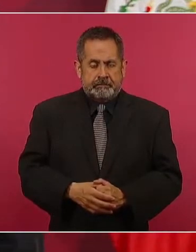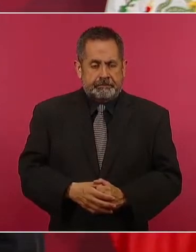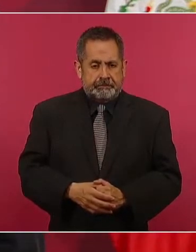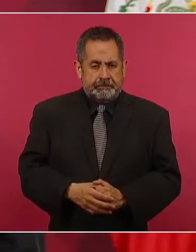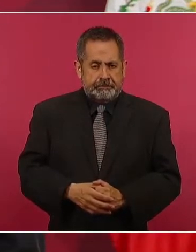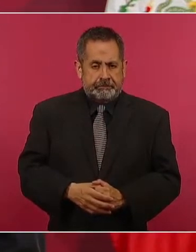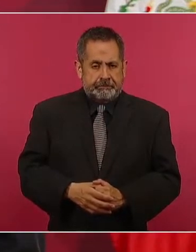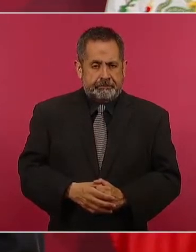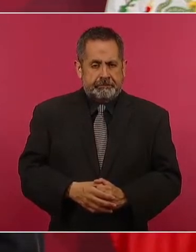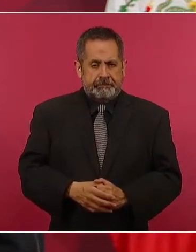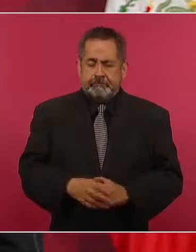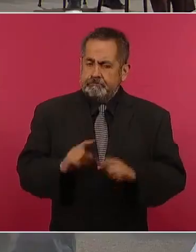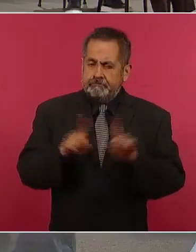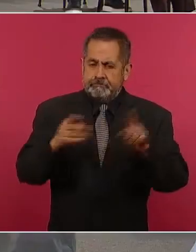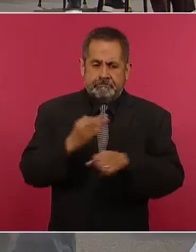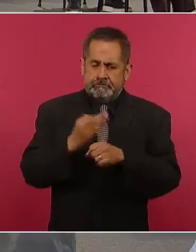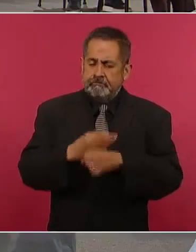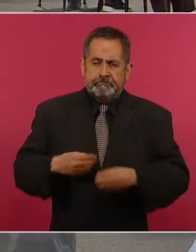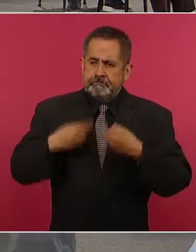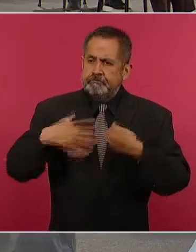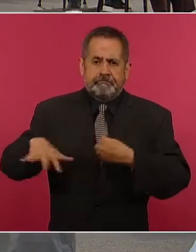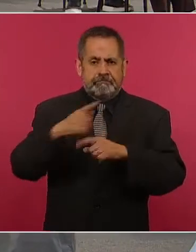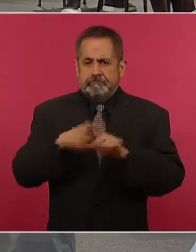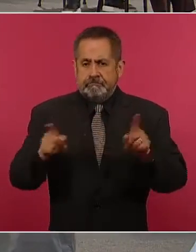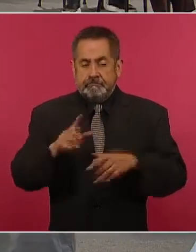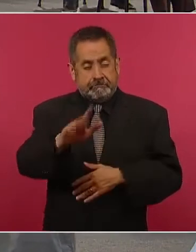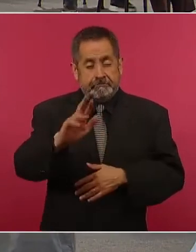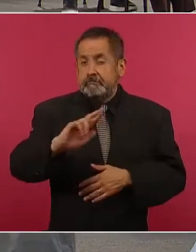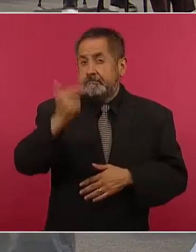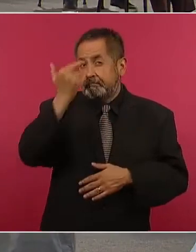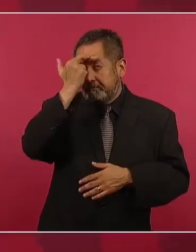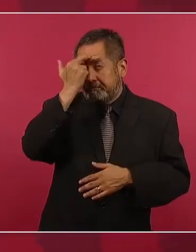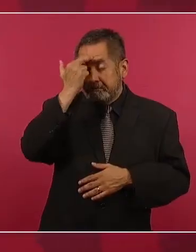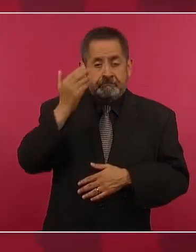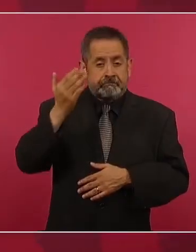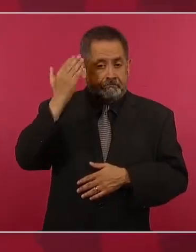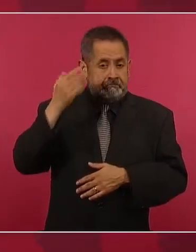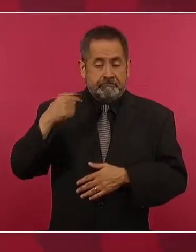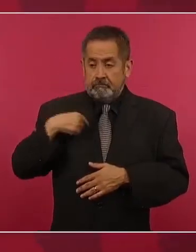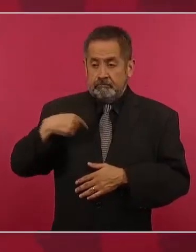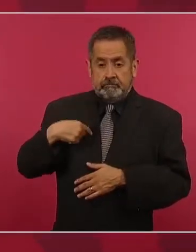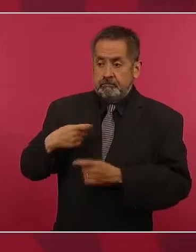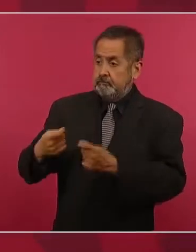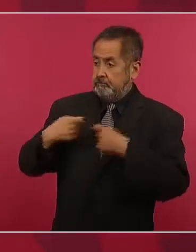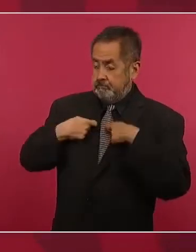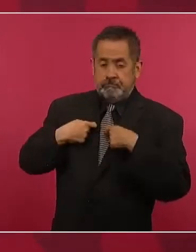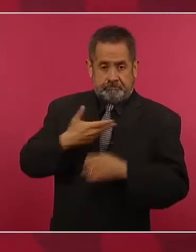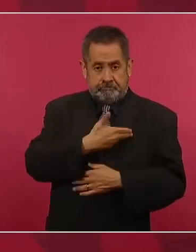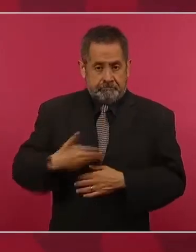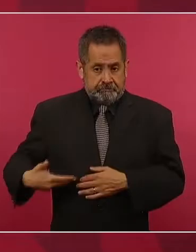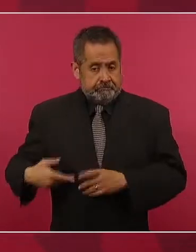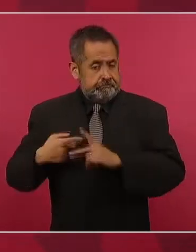una situación distinta. Yo recuerdo que cuando llegamos,